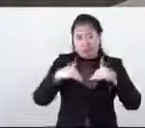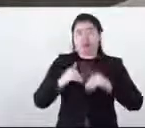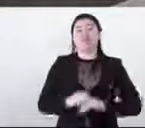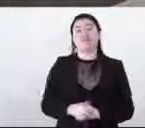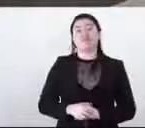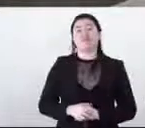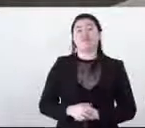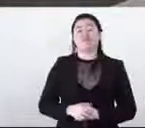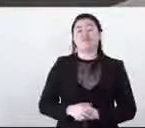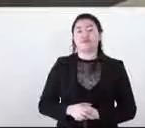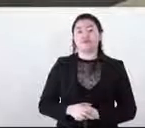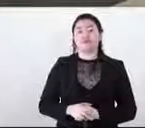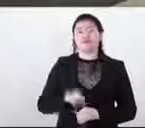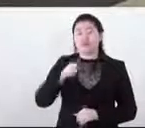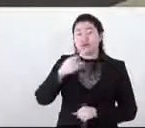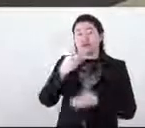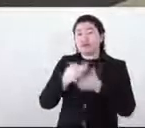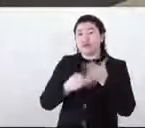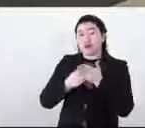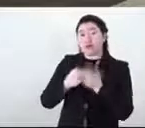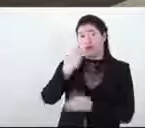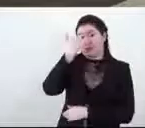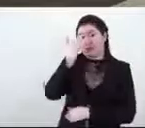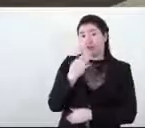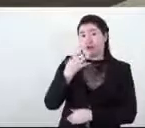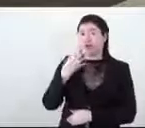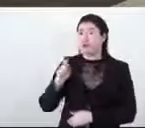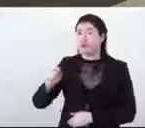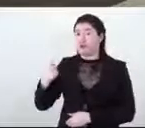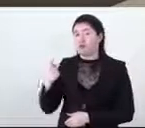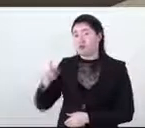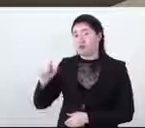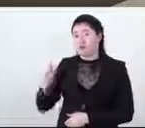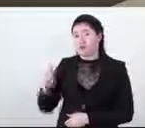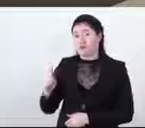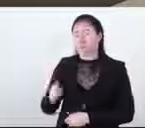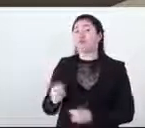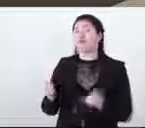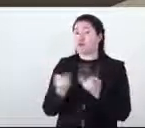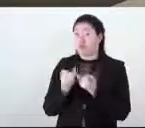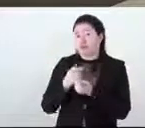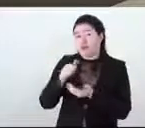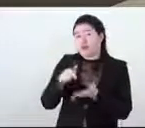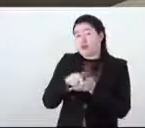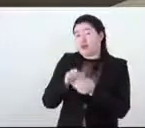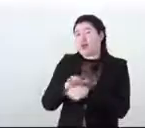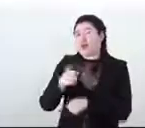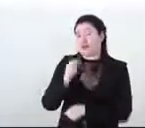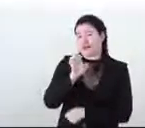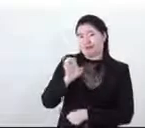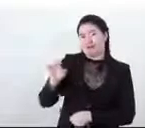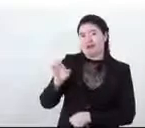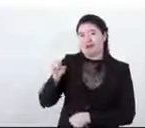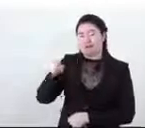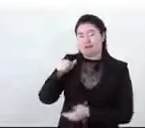Detalles de la cimentación en la zona de falla, figura 4.1.21, zona oeste del incidente y zona este del incidente.